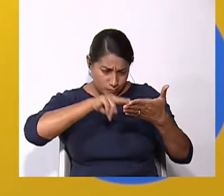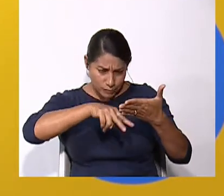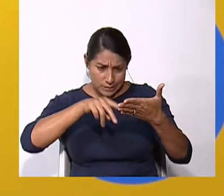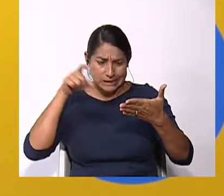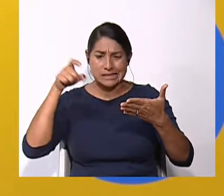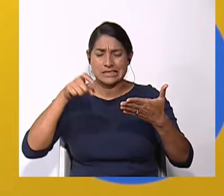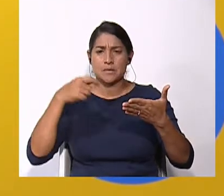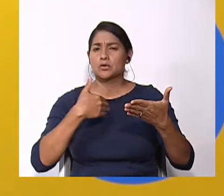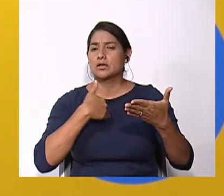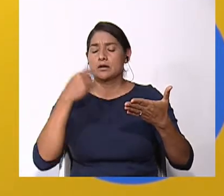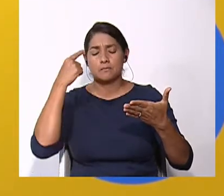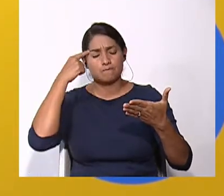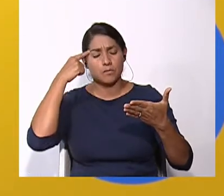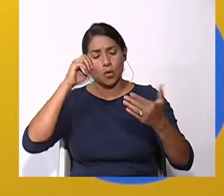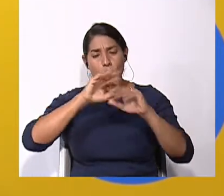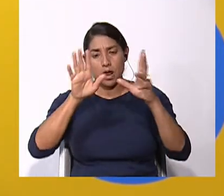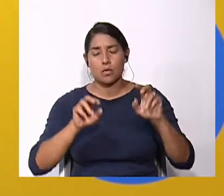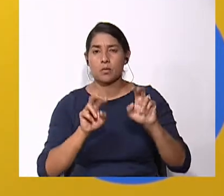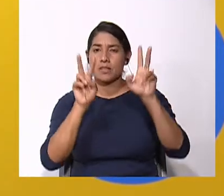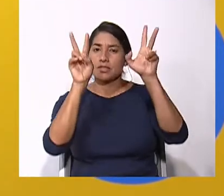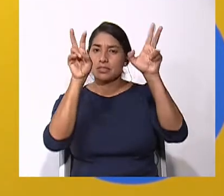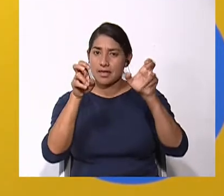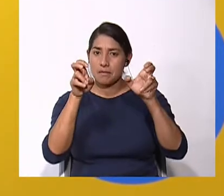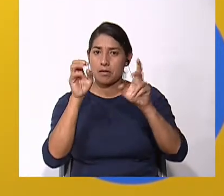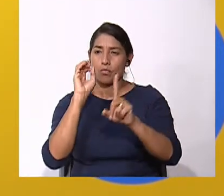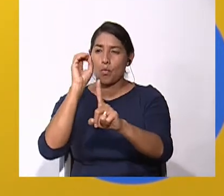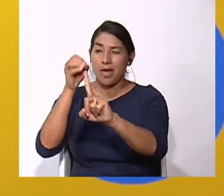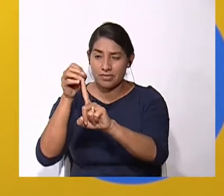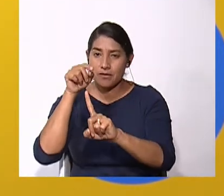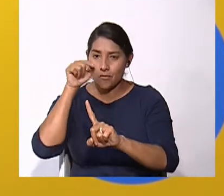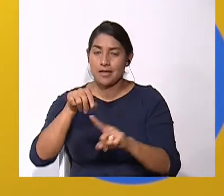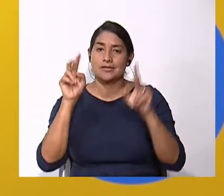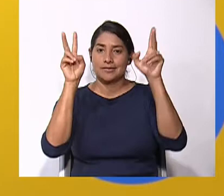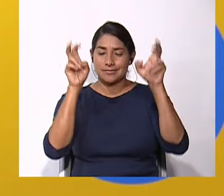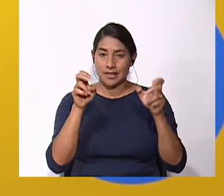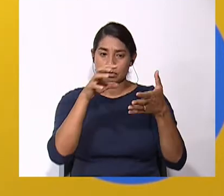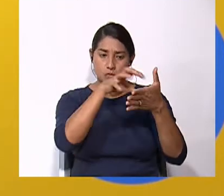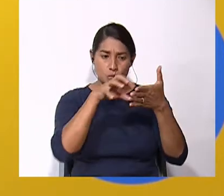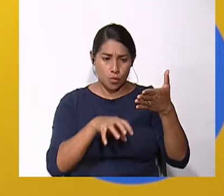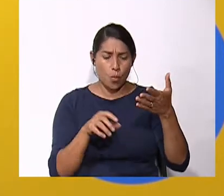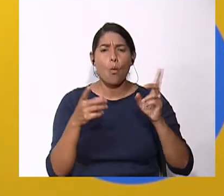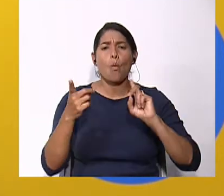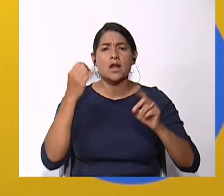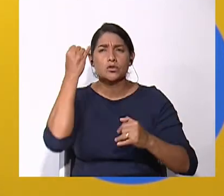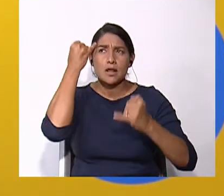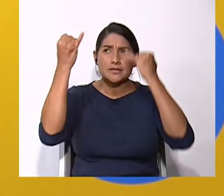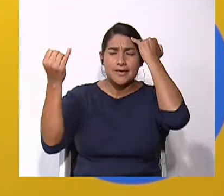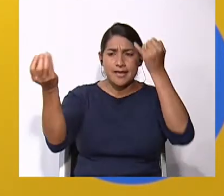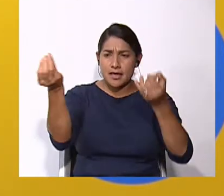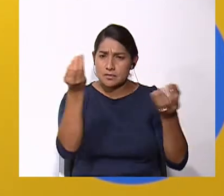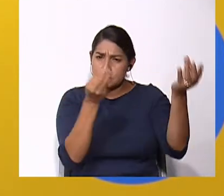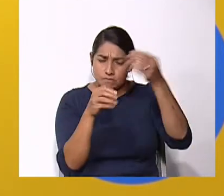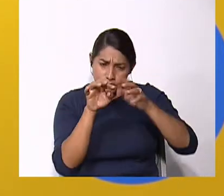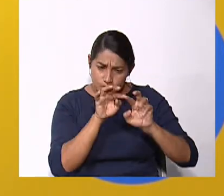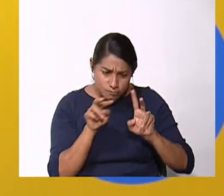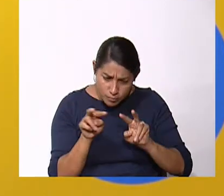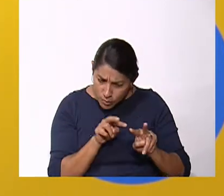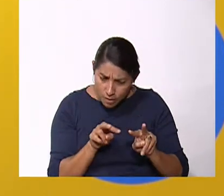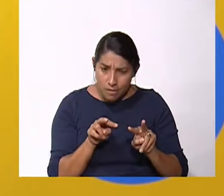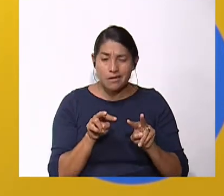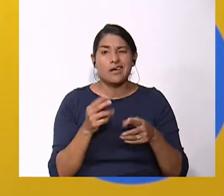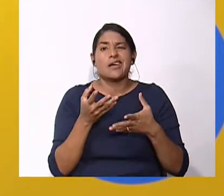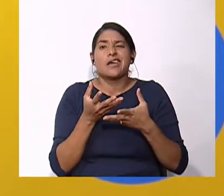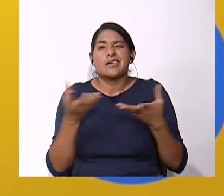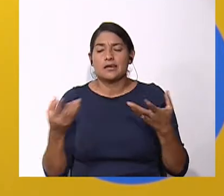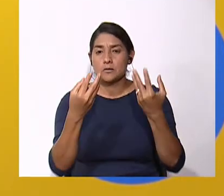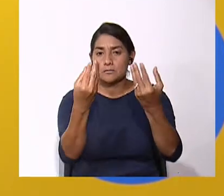debemos de tener claro el tema o la intención que hay en ese texto, las ideas que se presentan en el texto, qué es lo